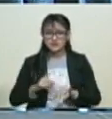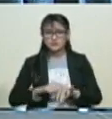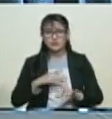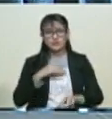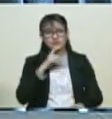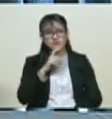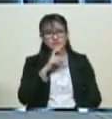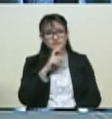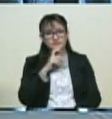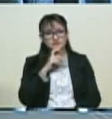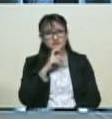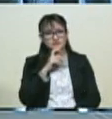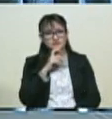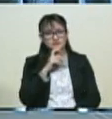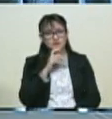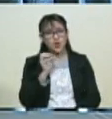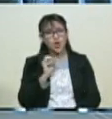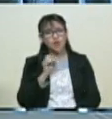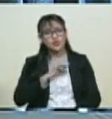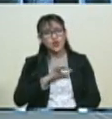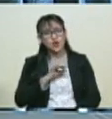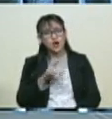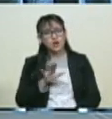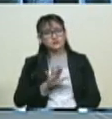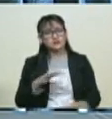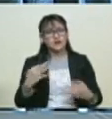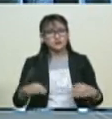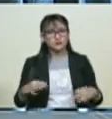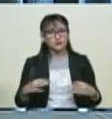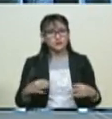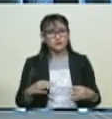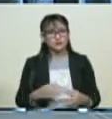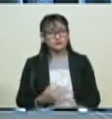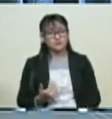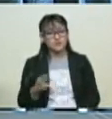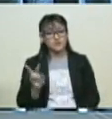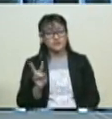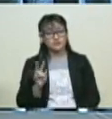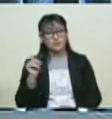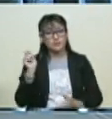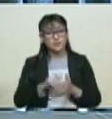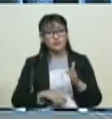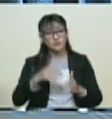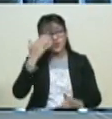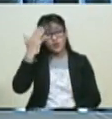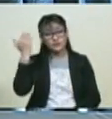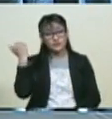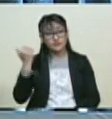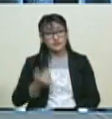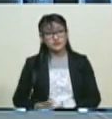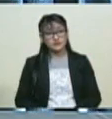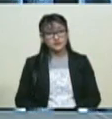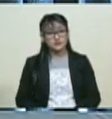dolores en lo natural pero en venezuela está prohibido olvidar